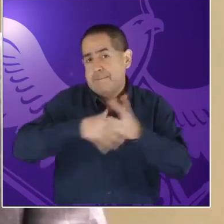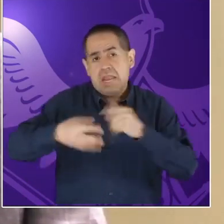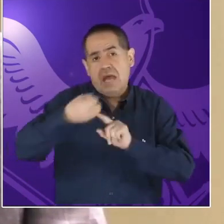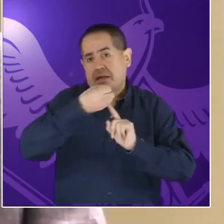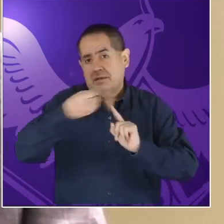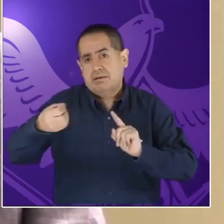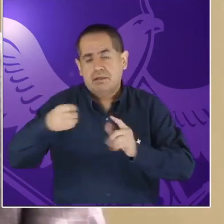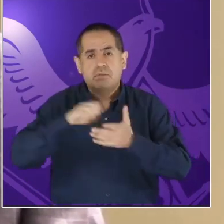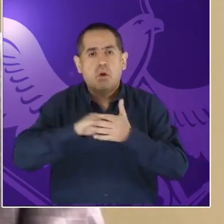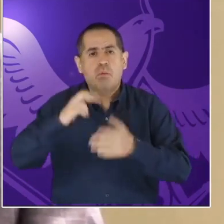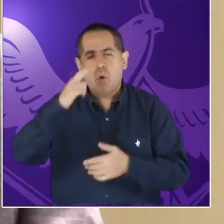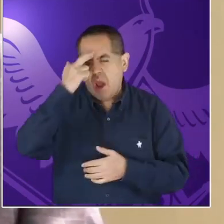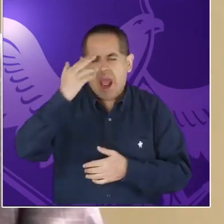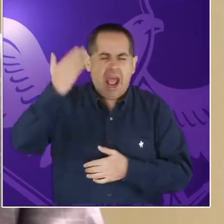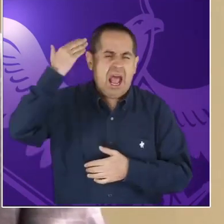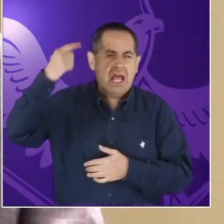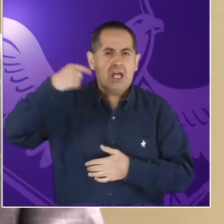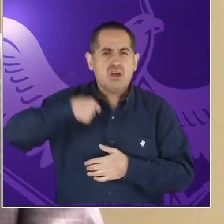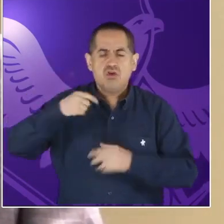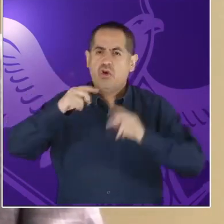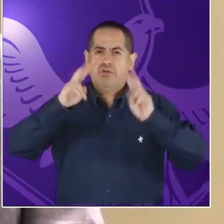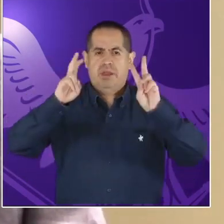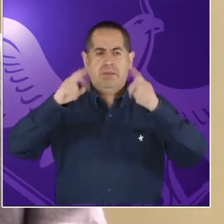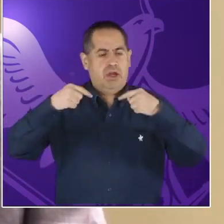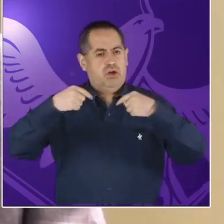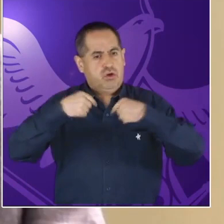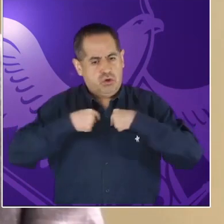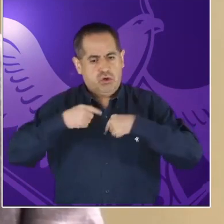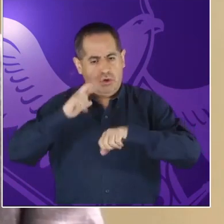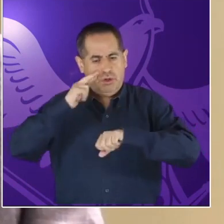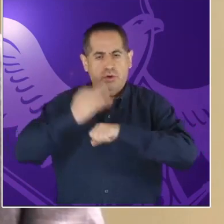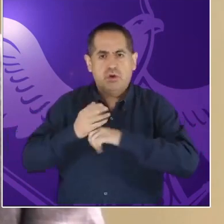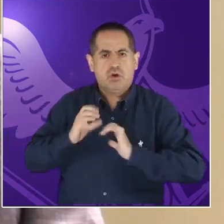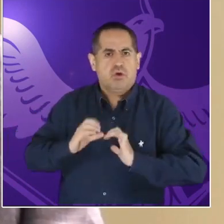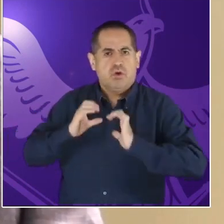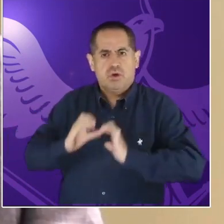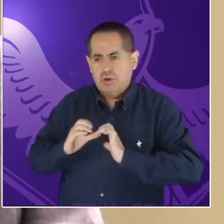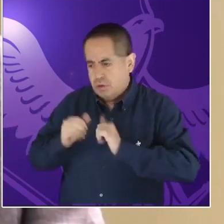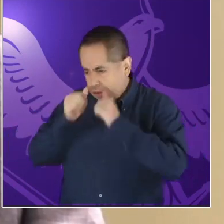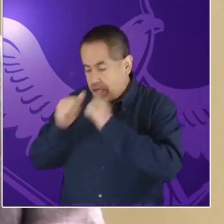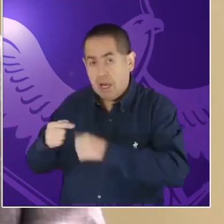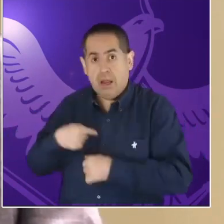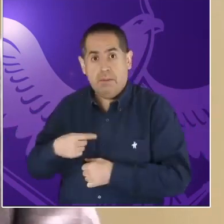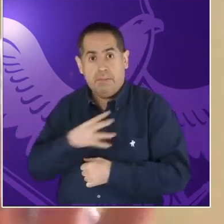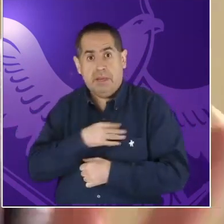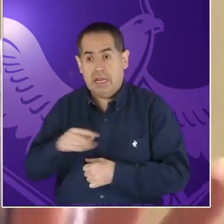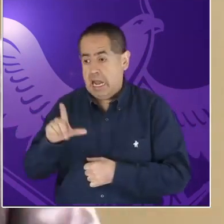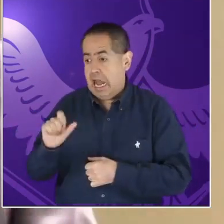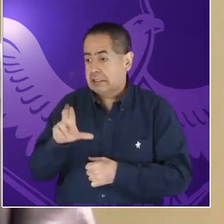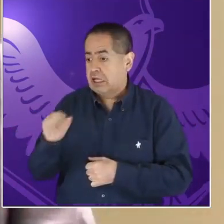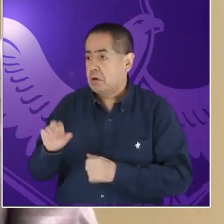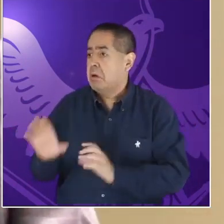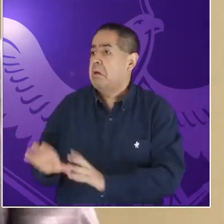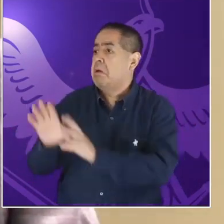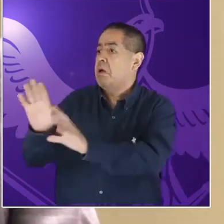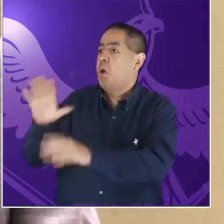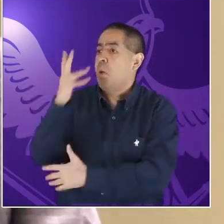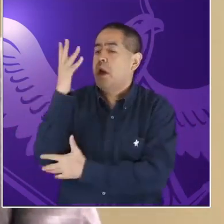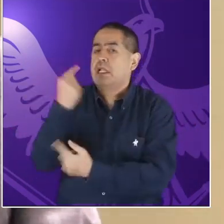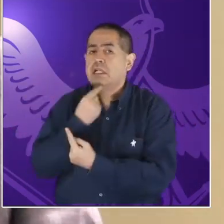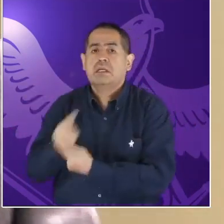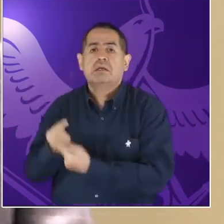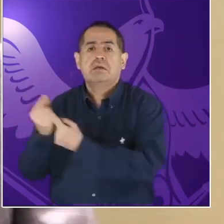Yo tenía, digamos, muy agenciado el tema del cuidado porque estaba Lázaro, mi hijo, en una